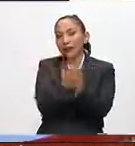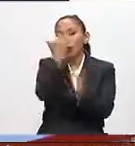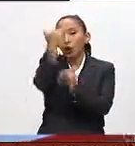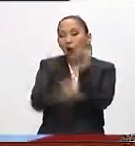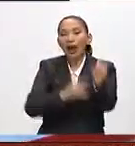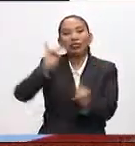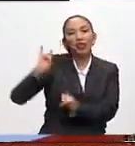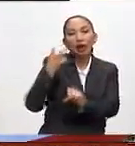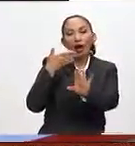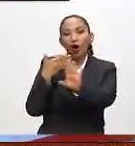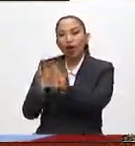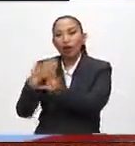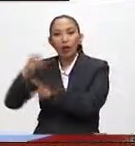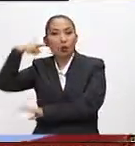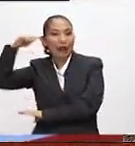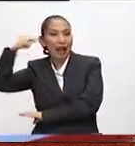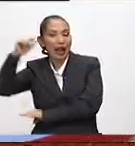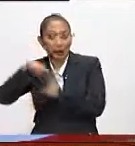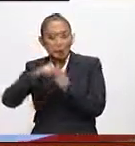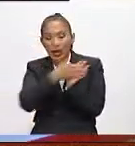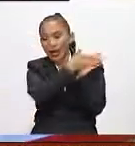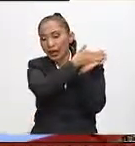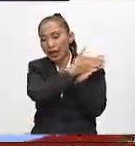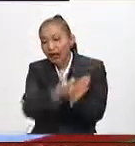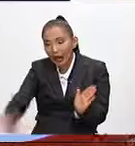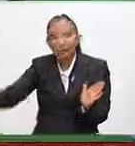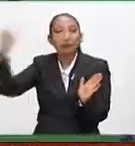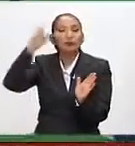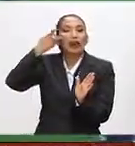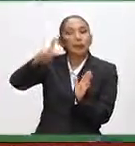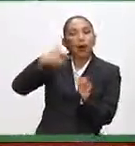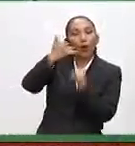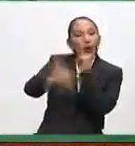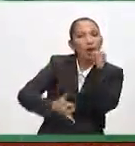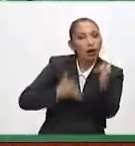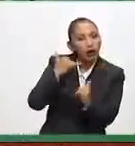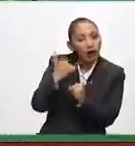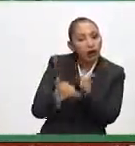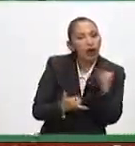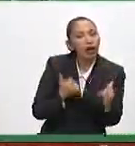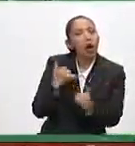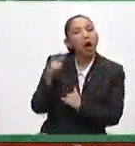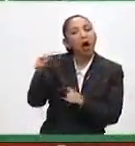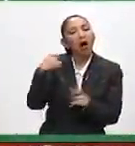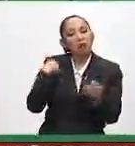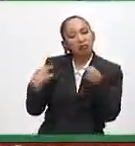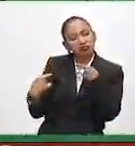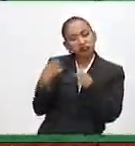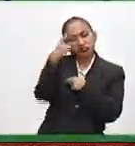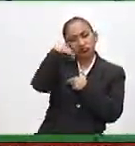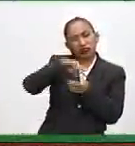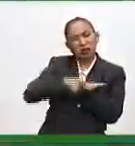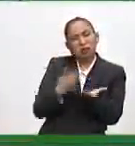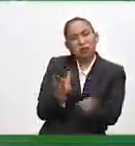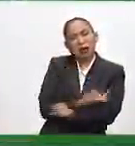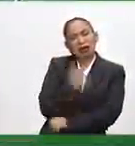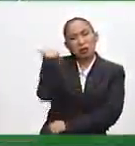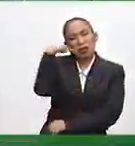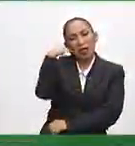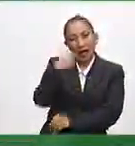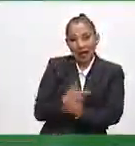partido de Tijuana contra Chivas que abre. Así es como entonces vamos a ver un partido que además pues sigue la controversia de qué va a pasar con Chivas. Hay